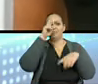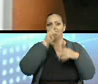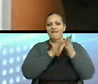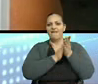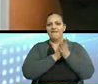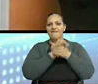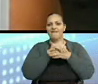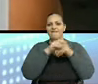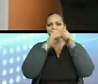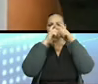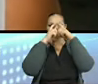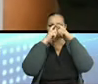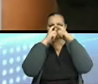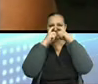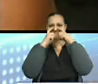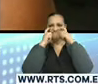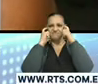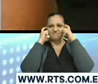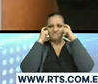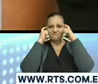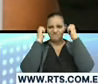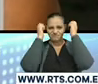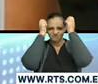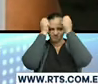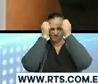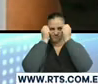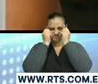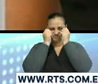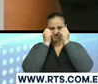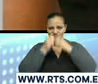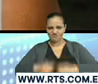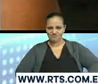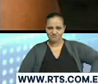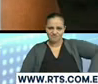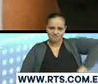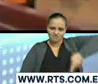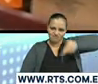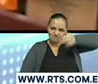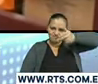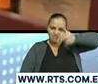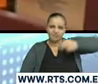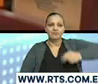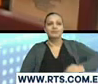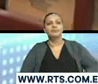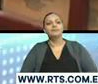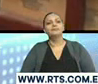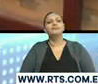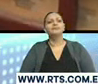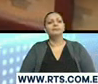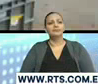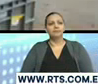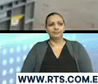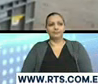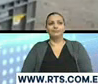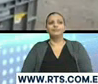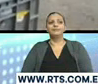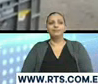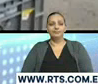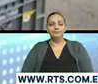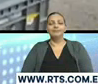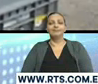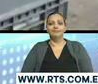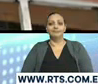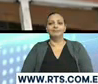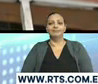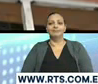esta delincuencia hambrienta que ha salido. Nosotros de broma decíamos, después que pasemos esto, los delincuentes van a salir con hambre.